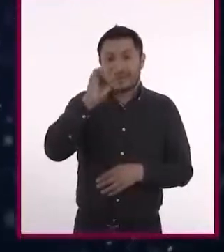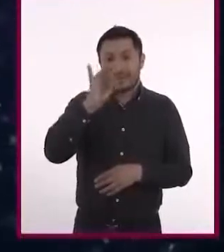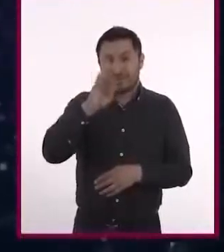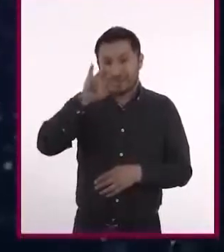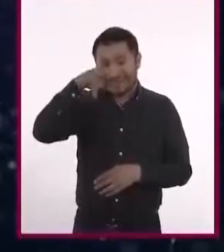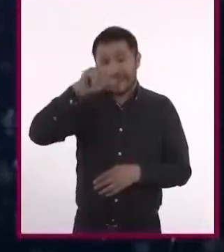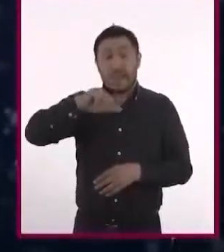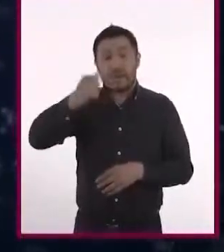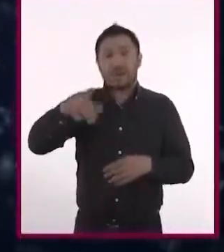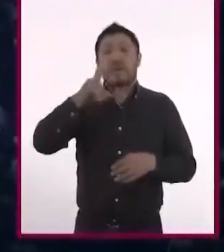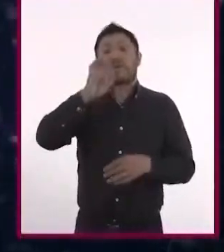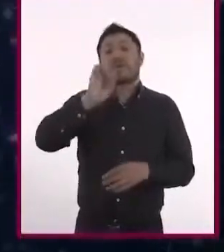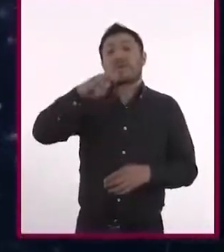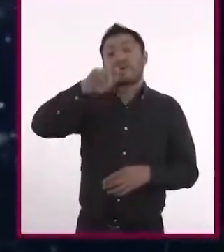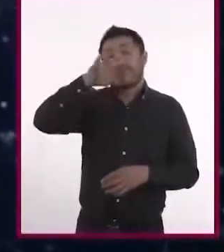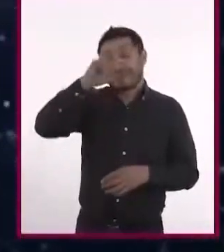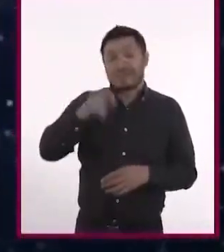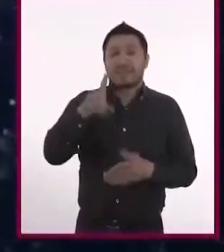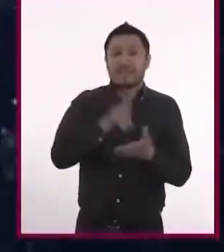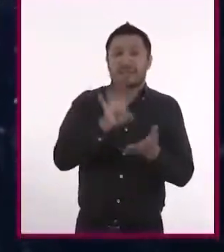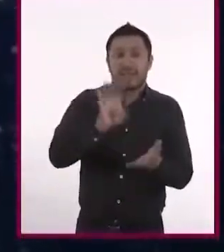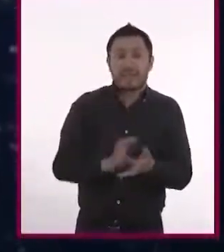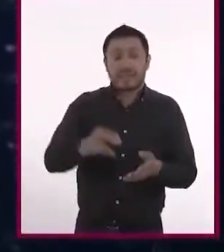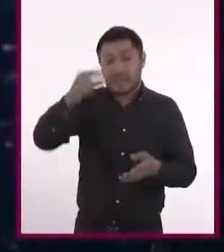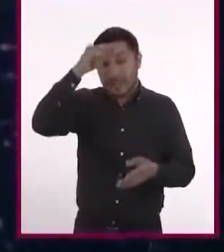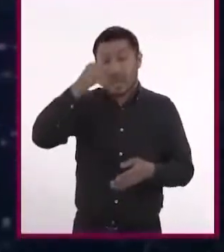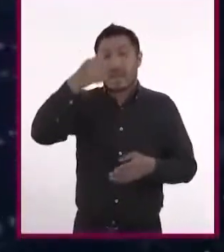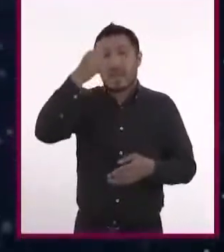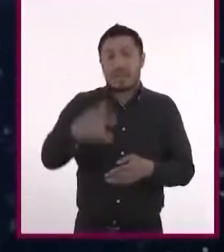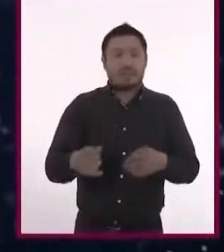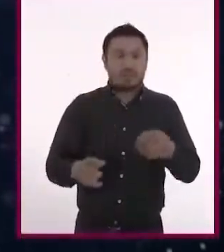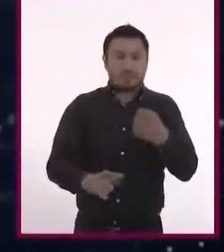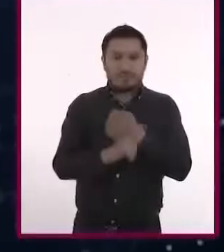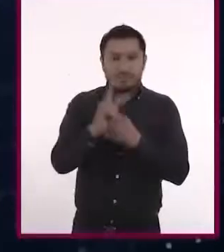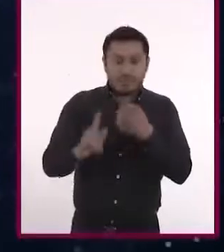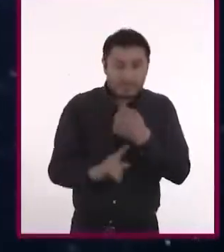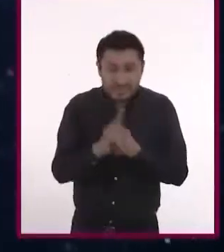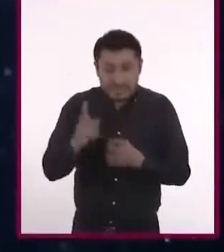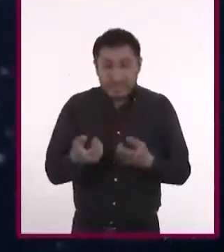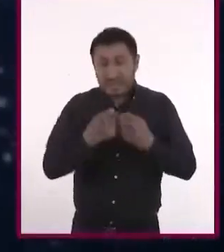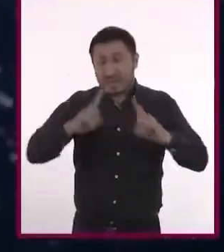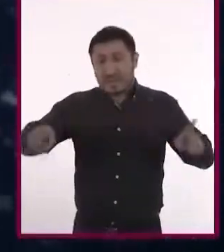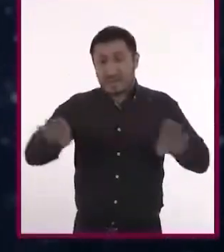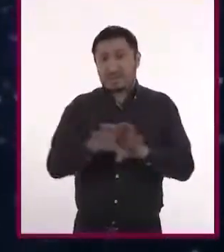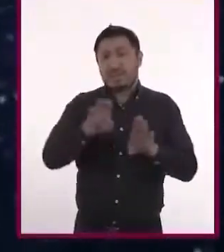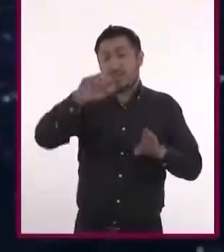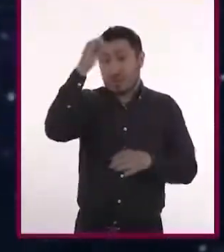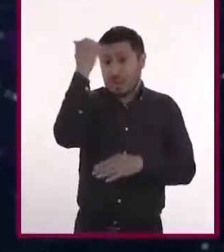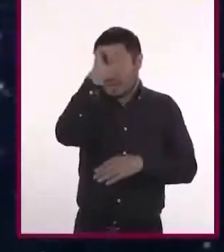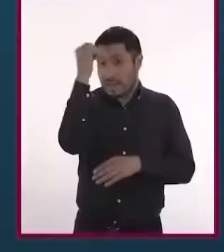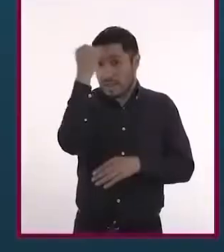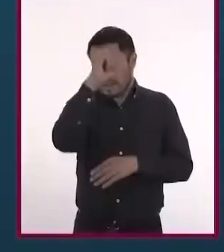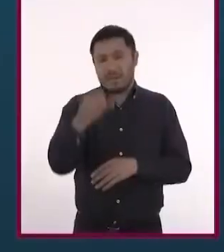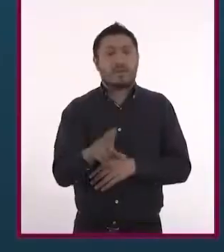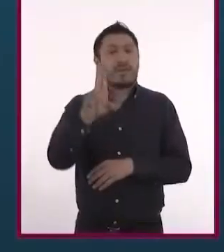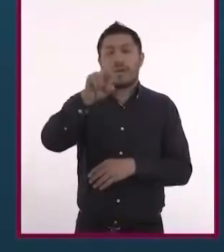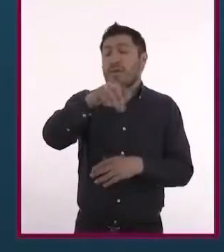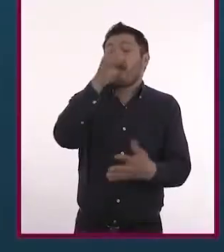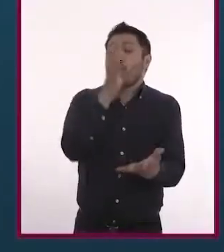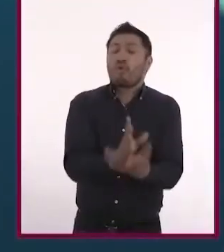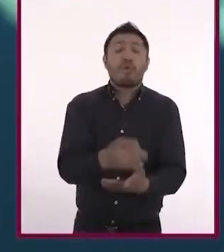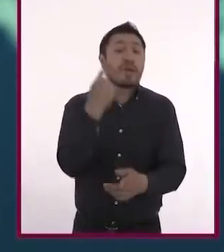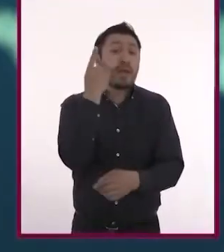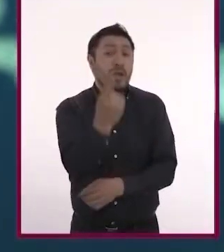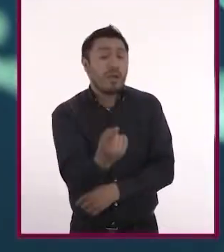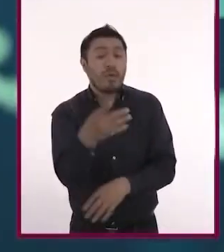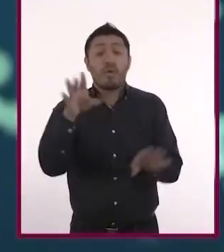psicosis, la demencia, las discapacidades intelectuales y los trastornos del desarrollo, como el autismo. No hay una única causa